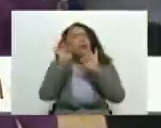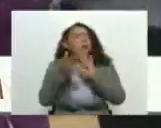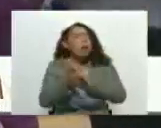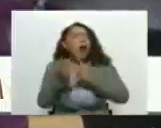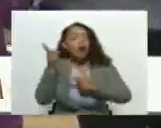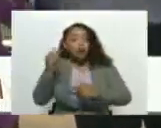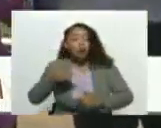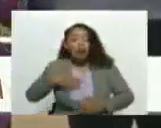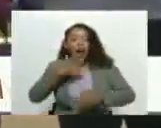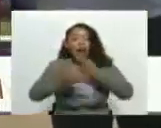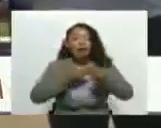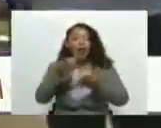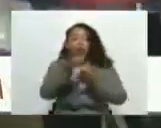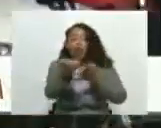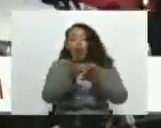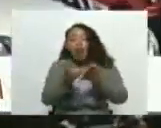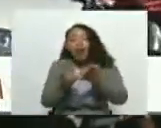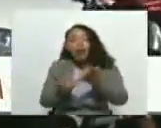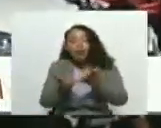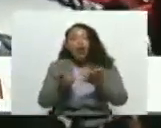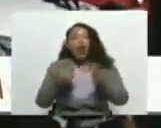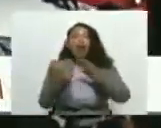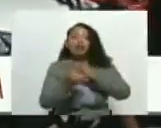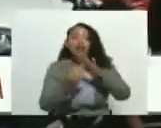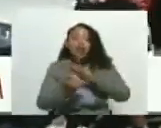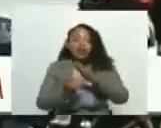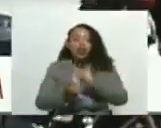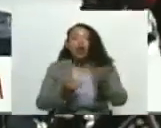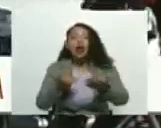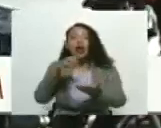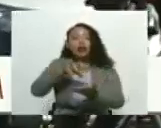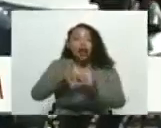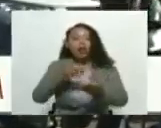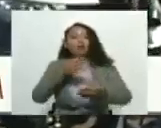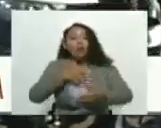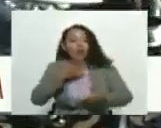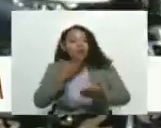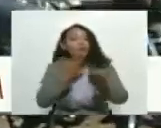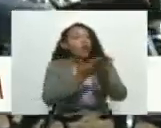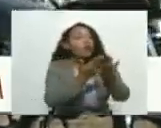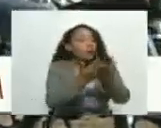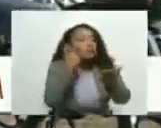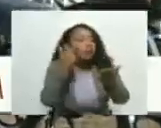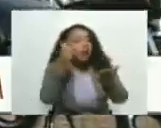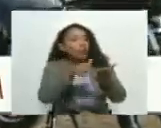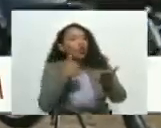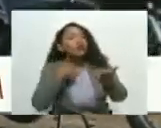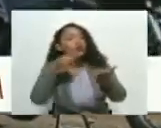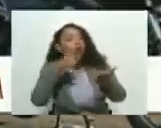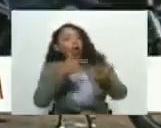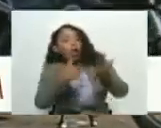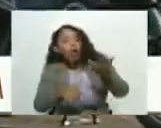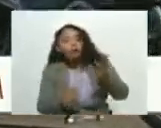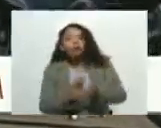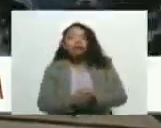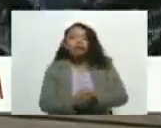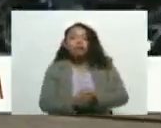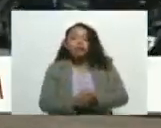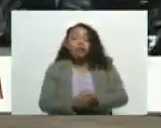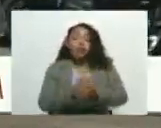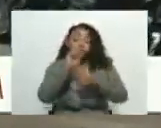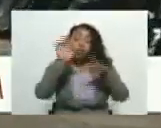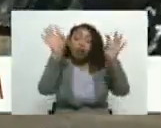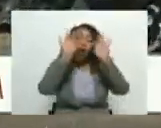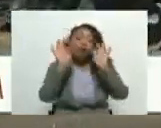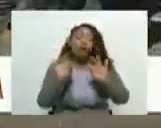puedan tramitar documentos ante las instituciones del Estado, puedan atenderse su salud y puedan tener un mecanismo también de